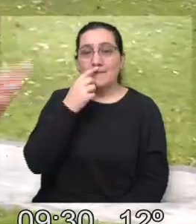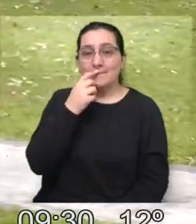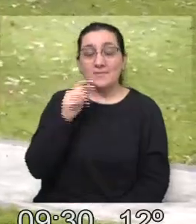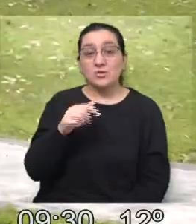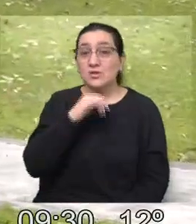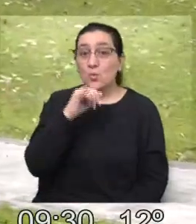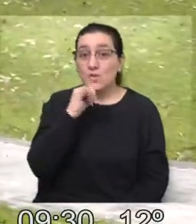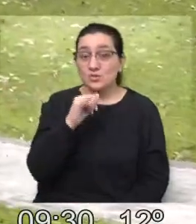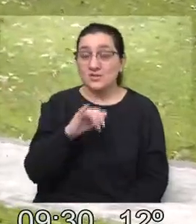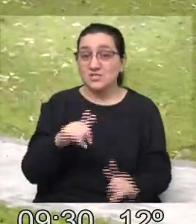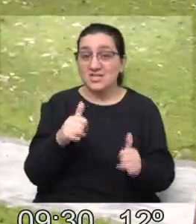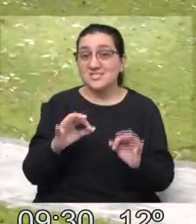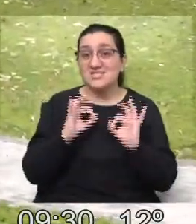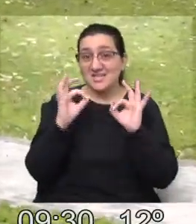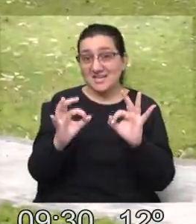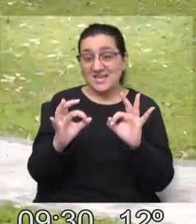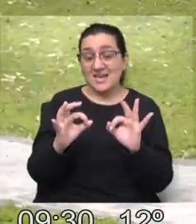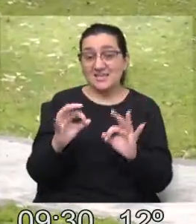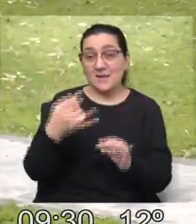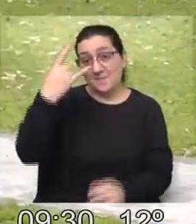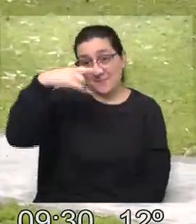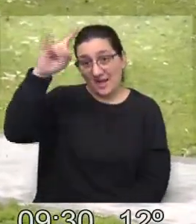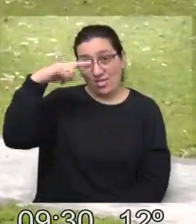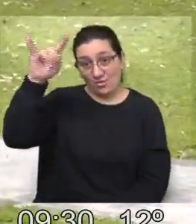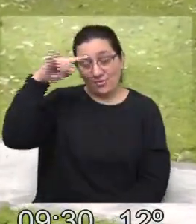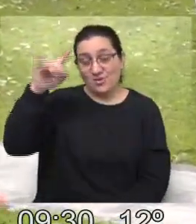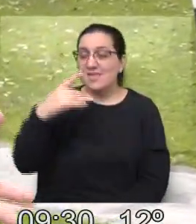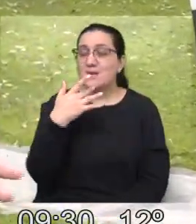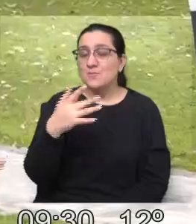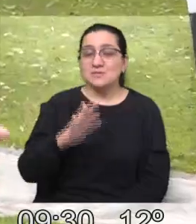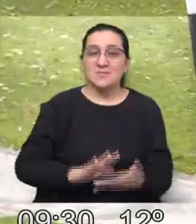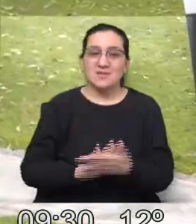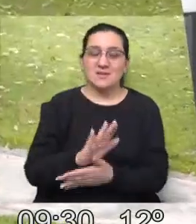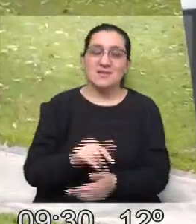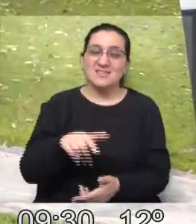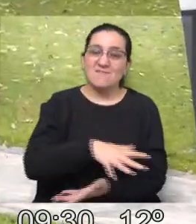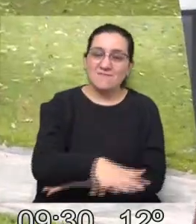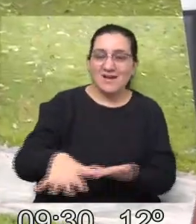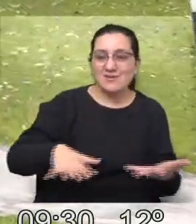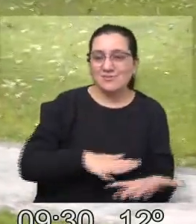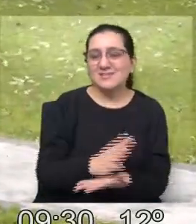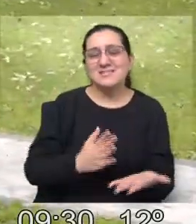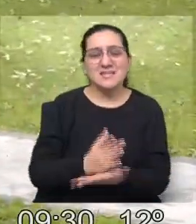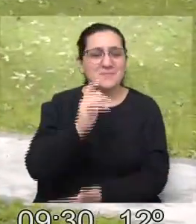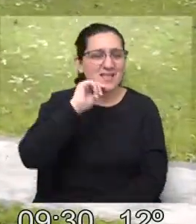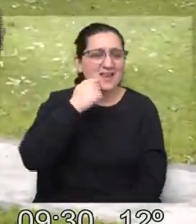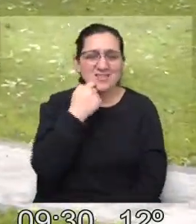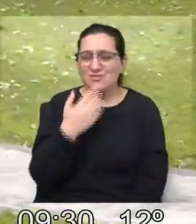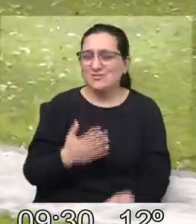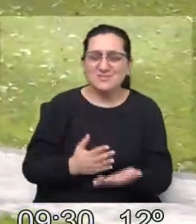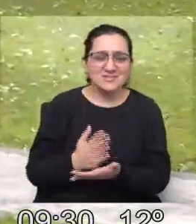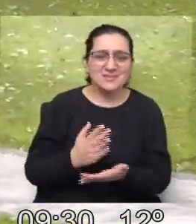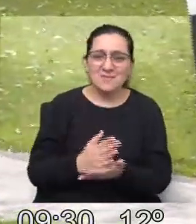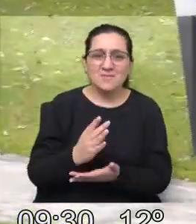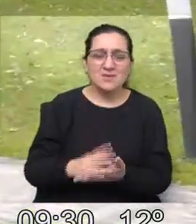cuento que ha llegado hasta el Prado. ¡Qué bien! En esta hermosa mañana. Este barrio que siempre está lindo, este barrio que siempre